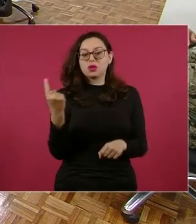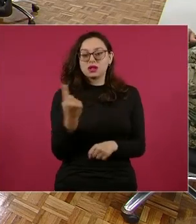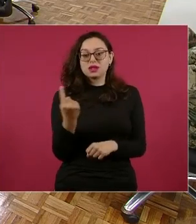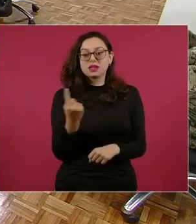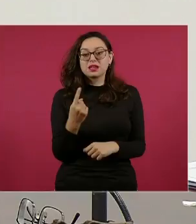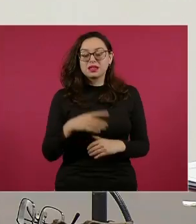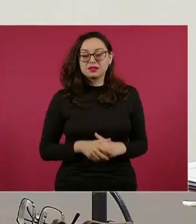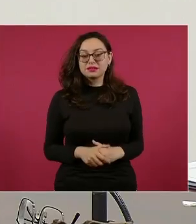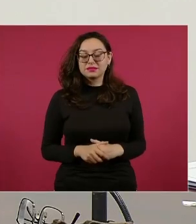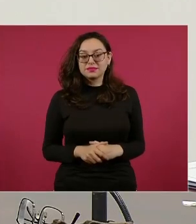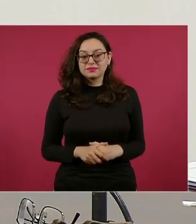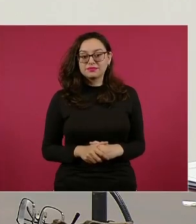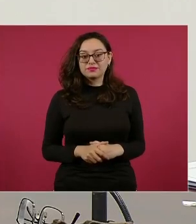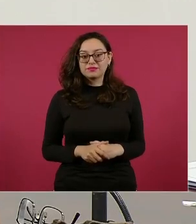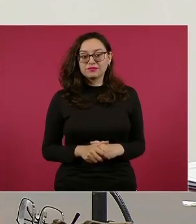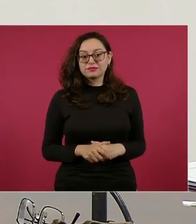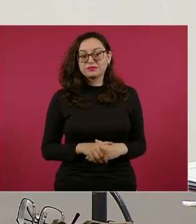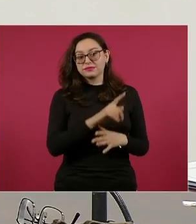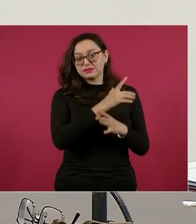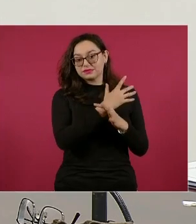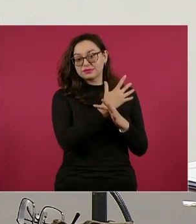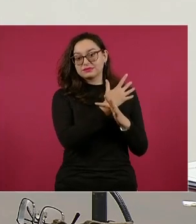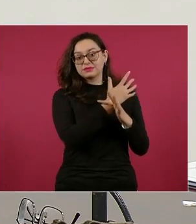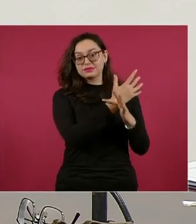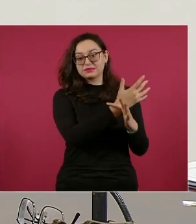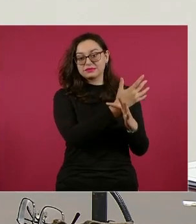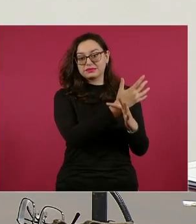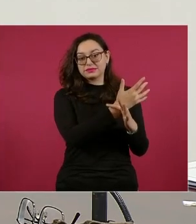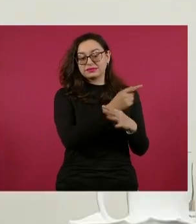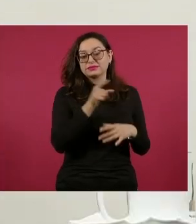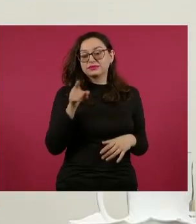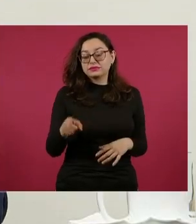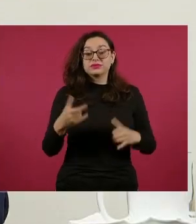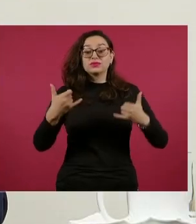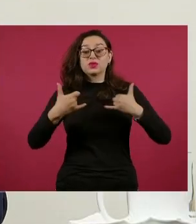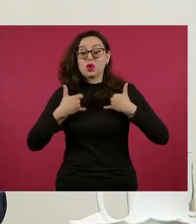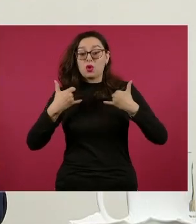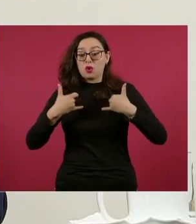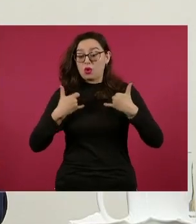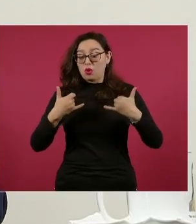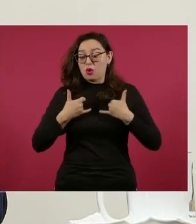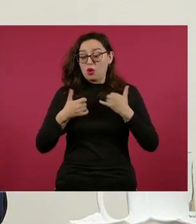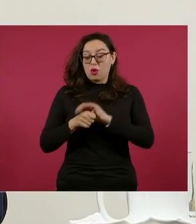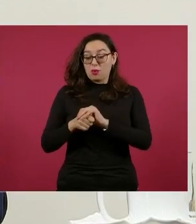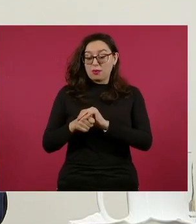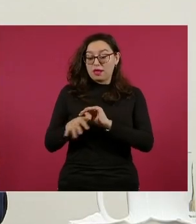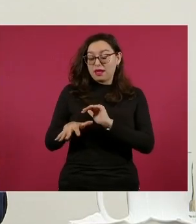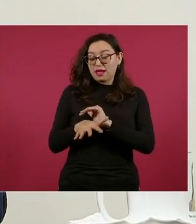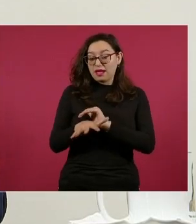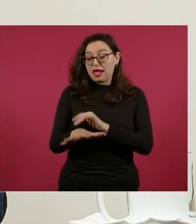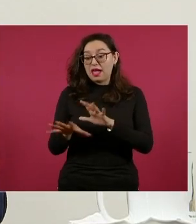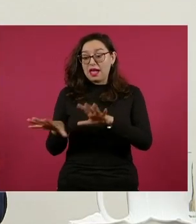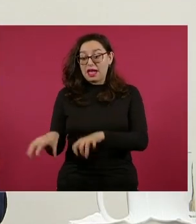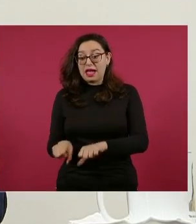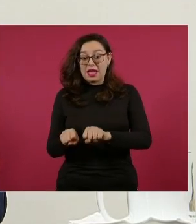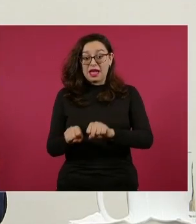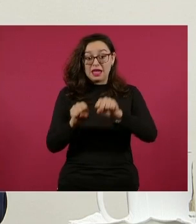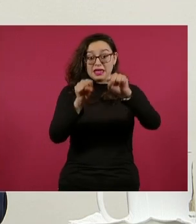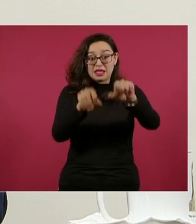de que los muchachos nunca fueron llevados a la